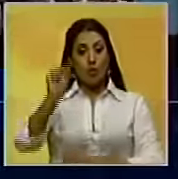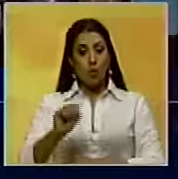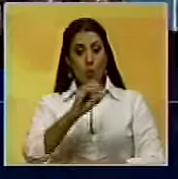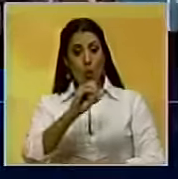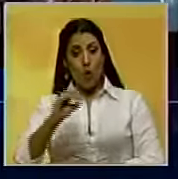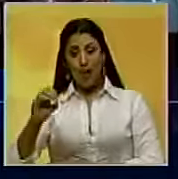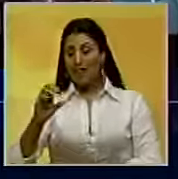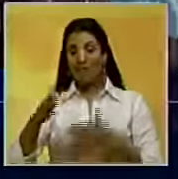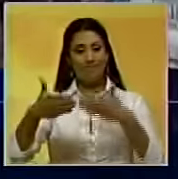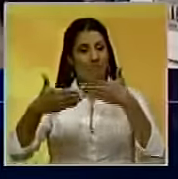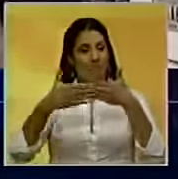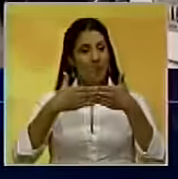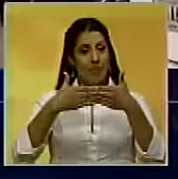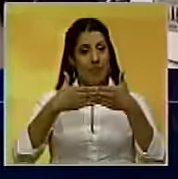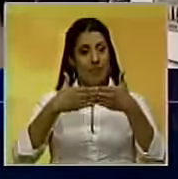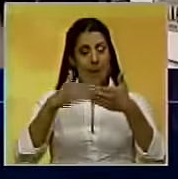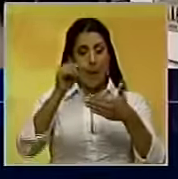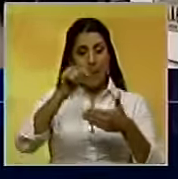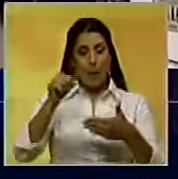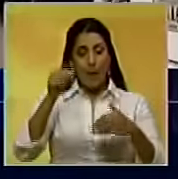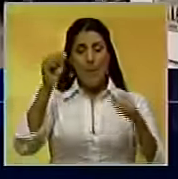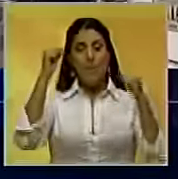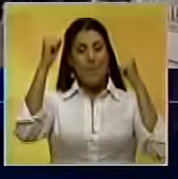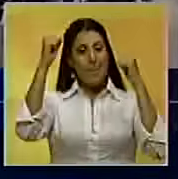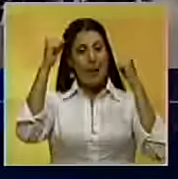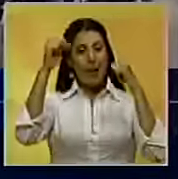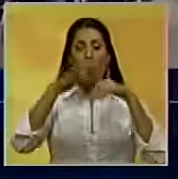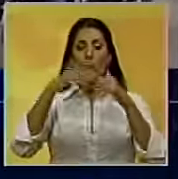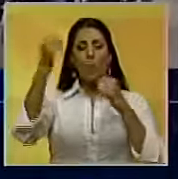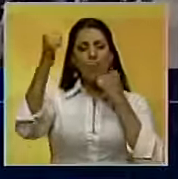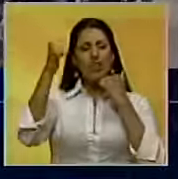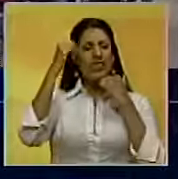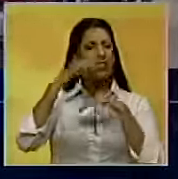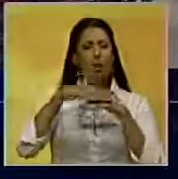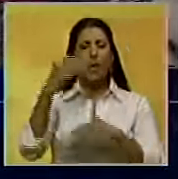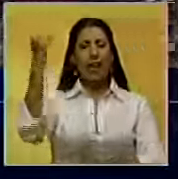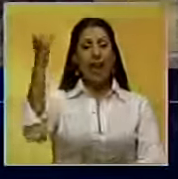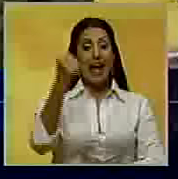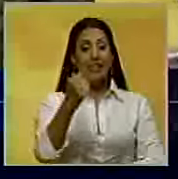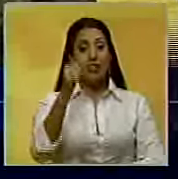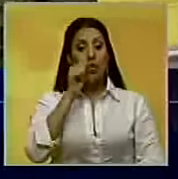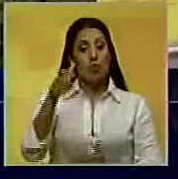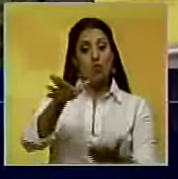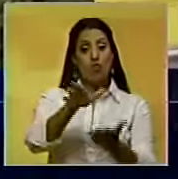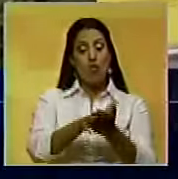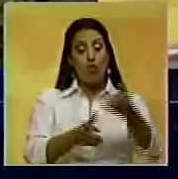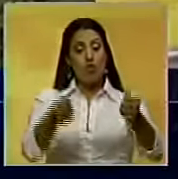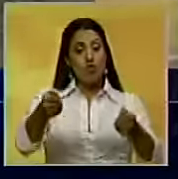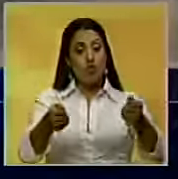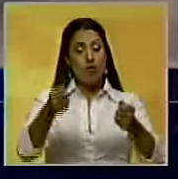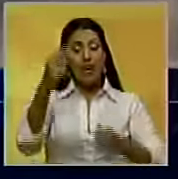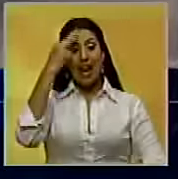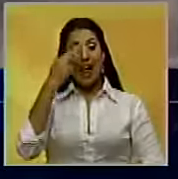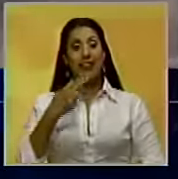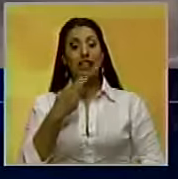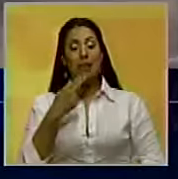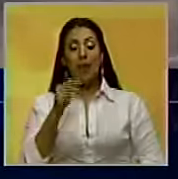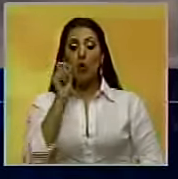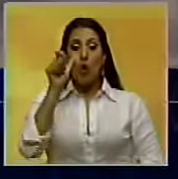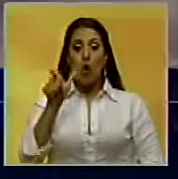Caracas decidieron trancar varios puntos de la capital en protesta por el asesinato de un conductor de una línea de Antímano